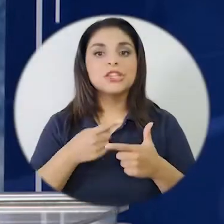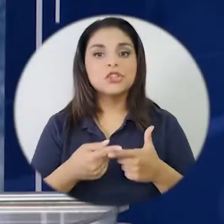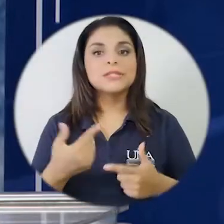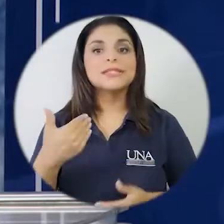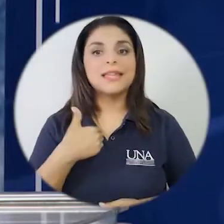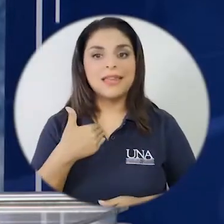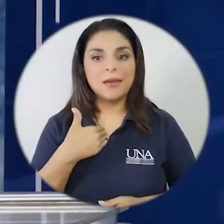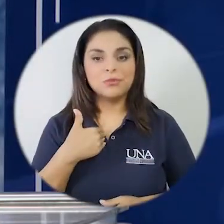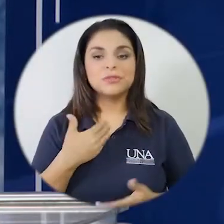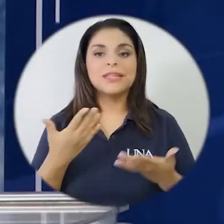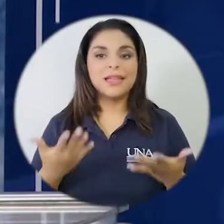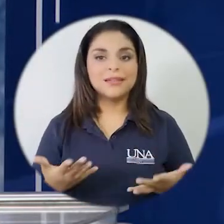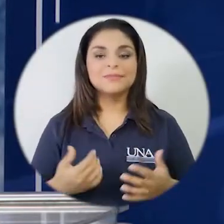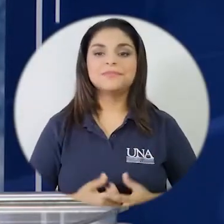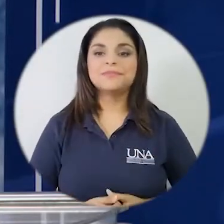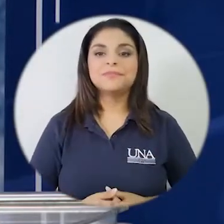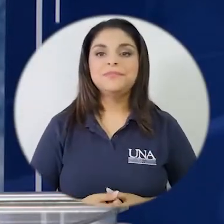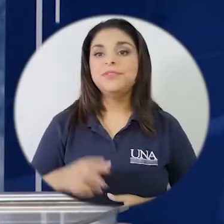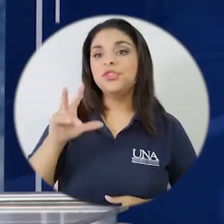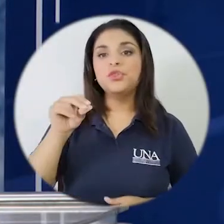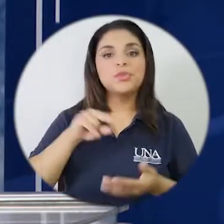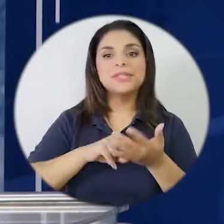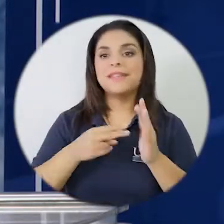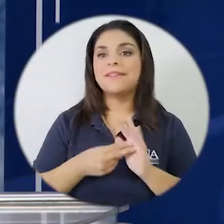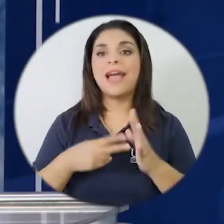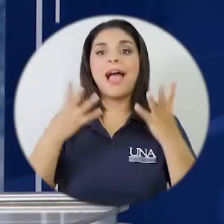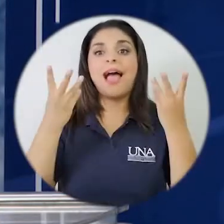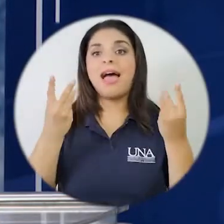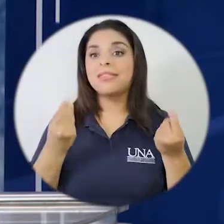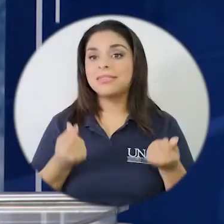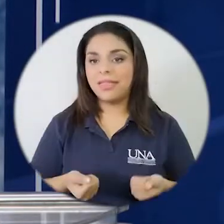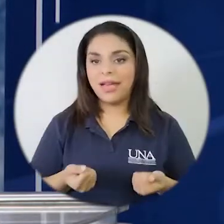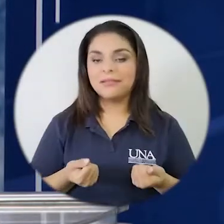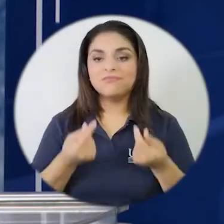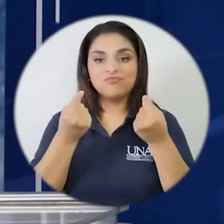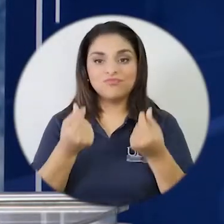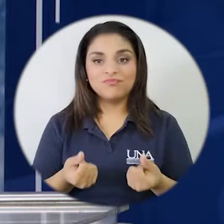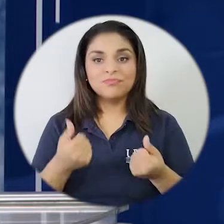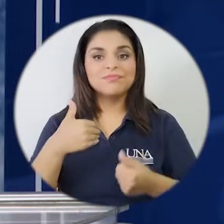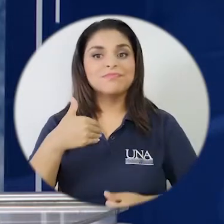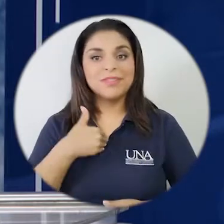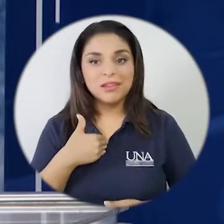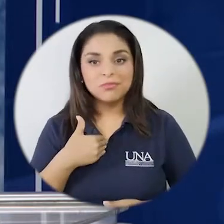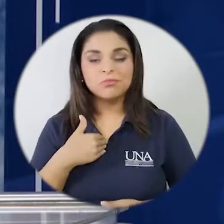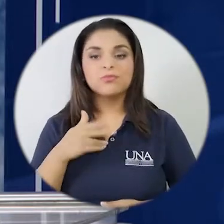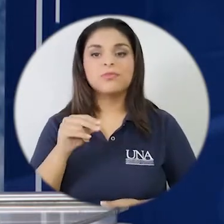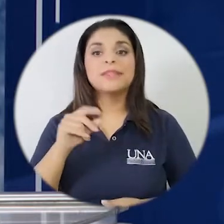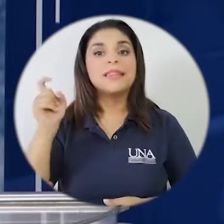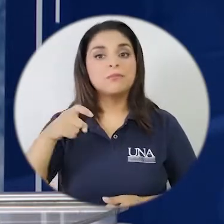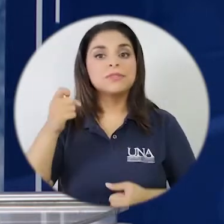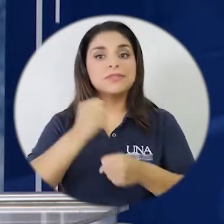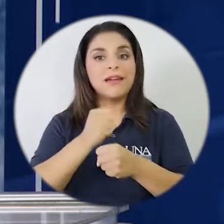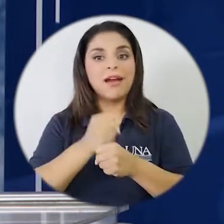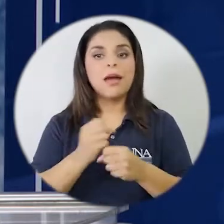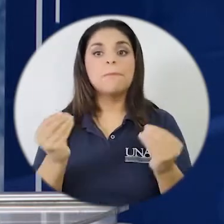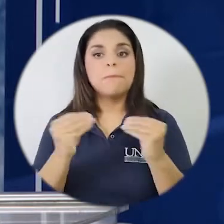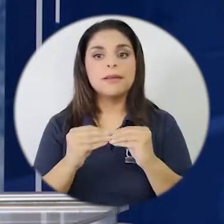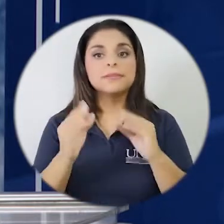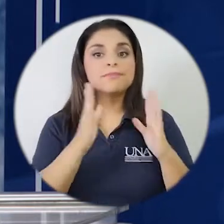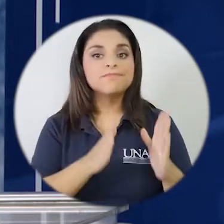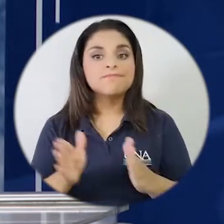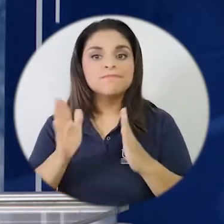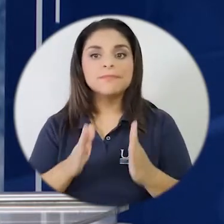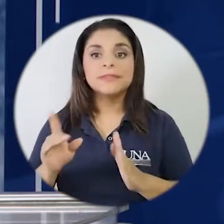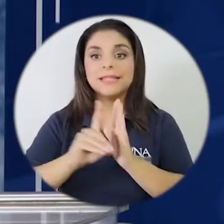Tenemos entonces que tal vez el meollo del asunto no está en la cantidad de recursos existentes, sino en que tenemos que trabajar más